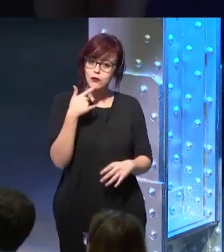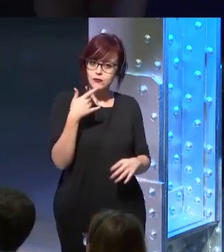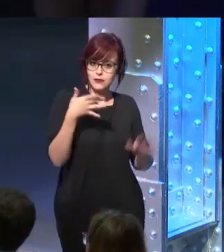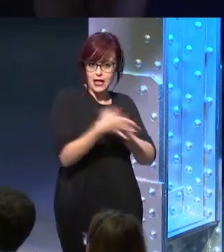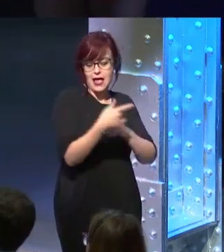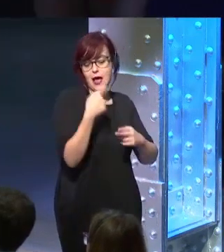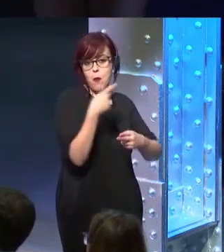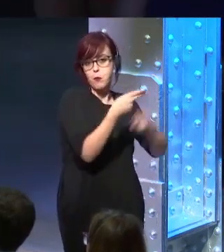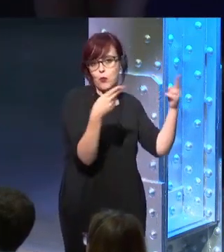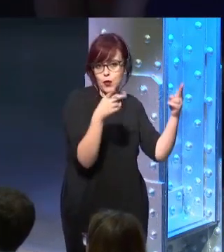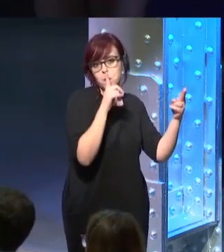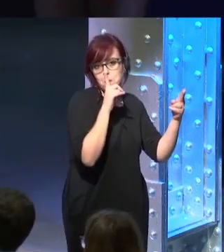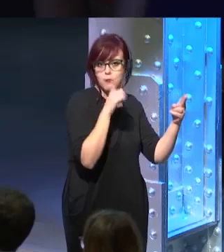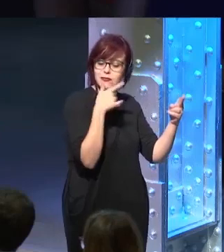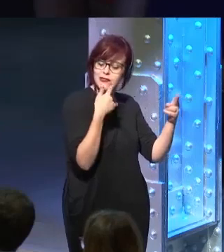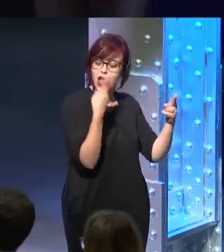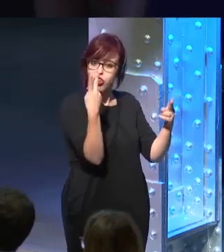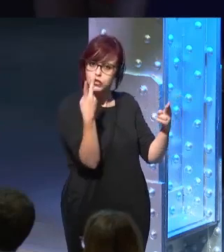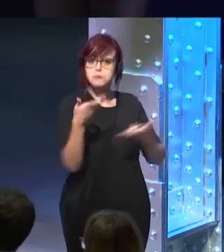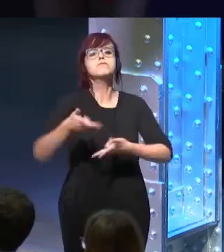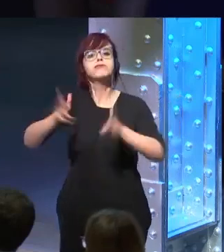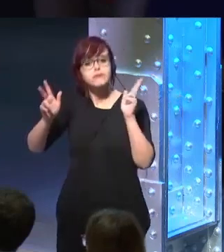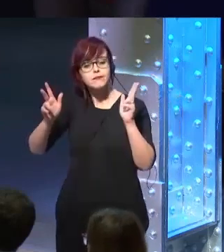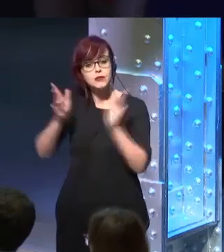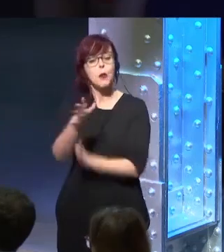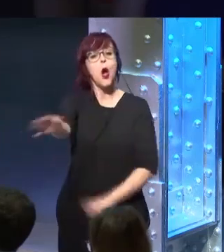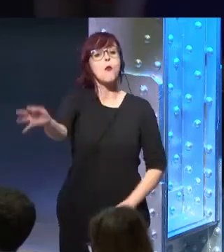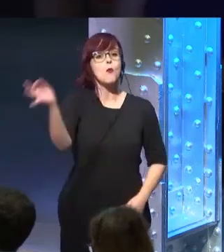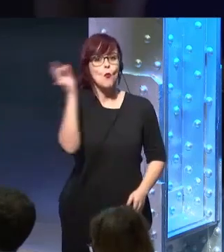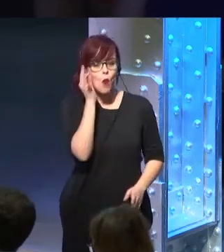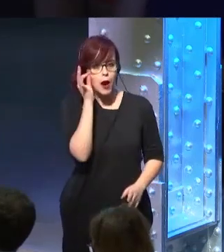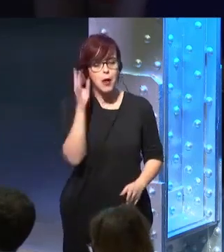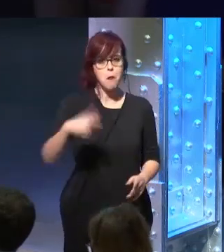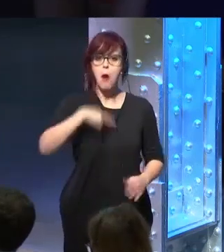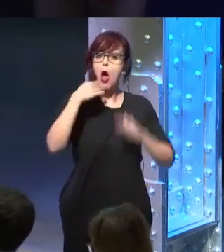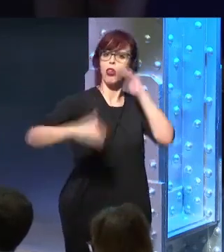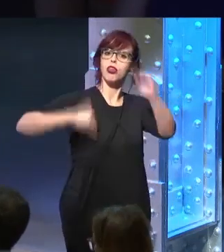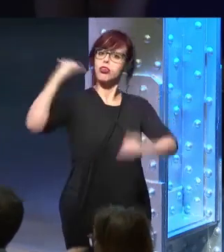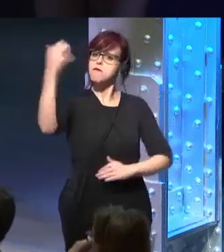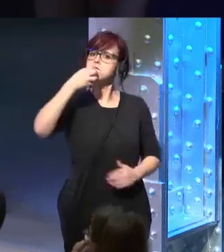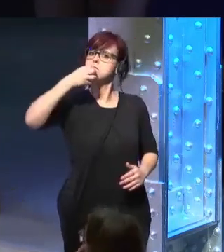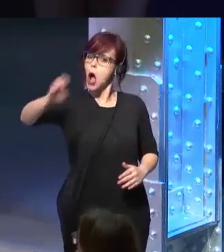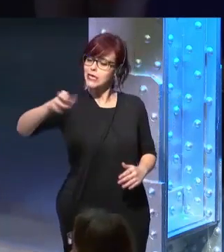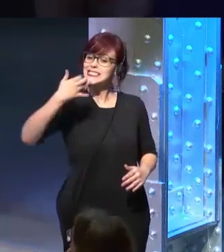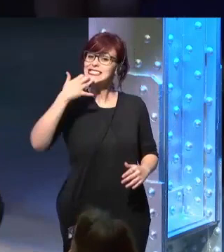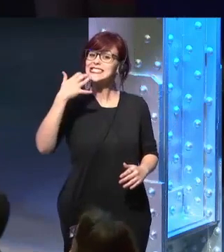público. En primer lugar, las mujeres pueden alzar la voz como víctimas